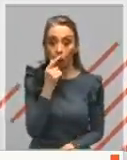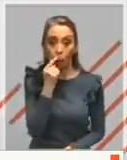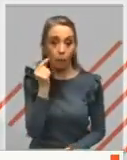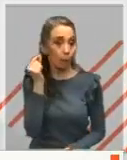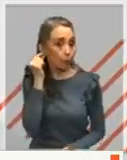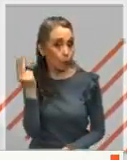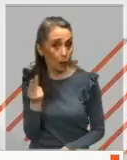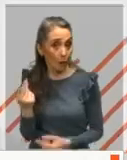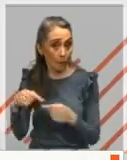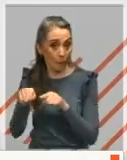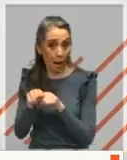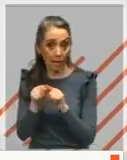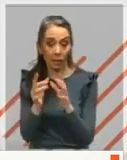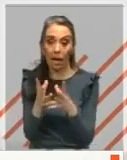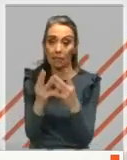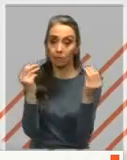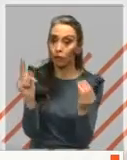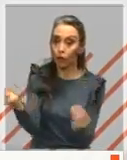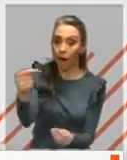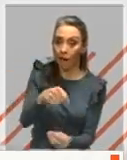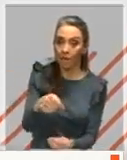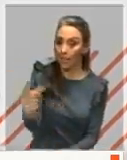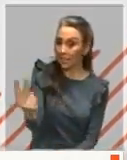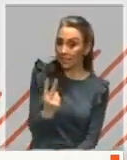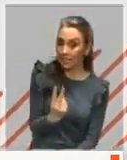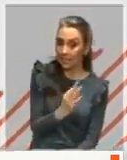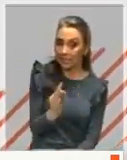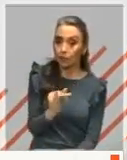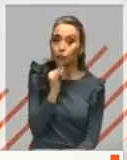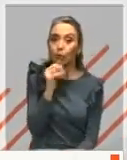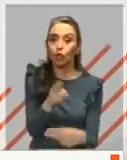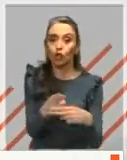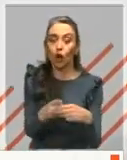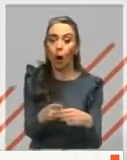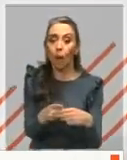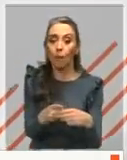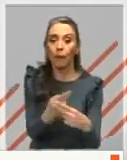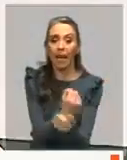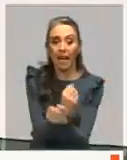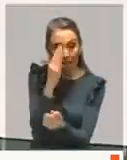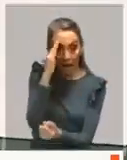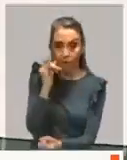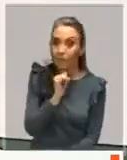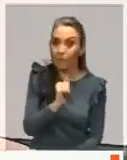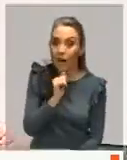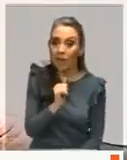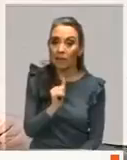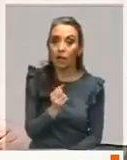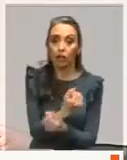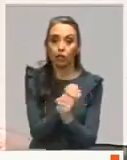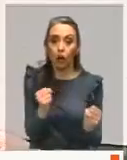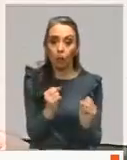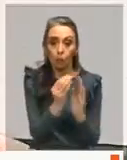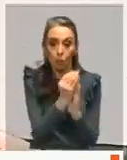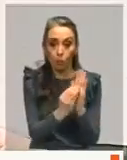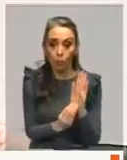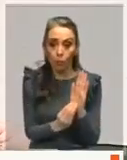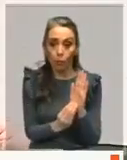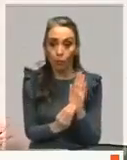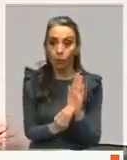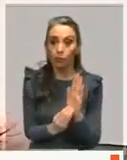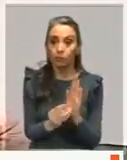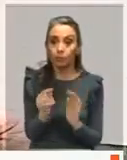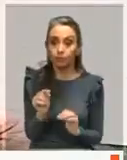agresores aún no aparece, ni tampoco han logrado ser identificados por carabineros. No se ha podido establecer debido a que esto se